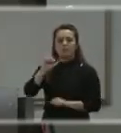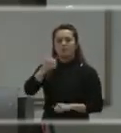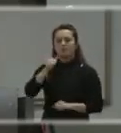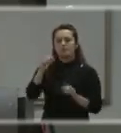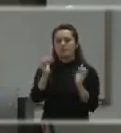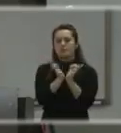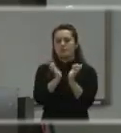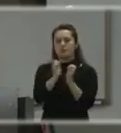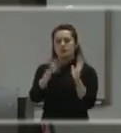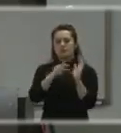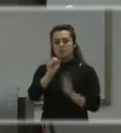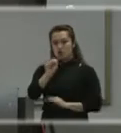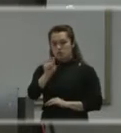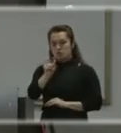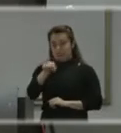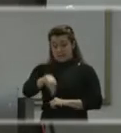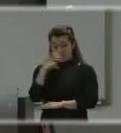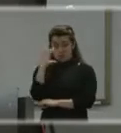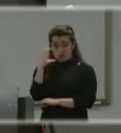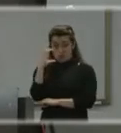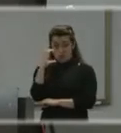2011 y en Colombia